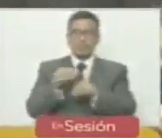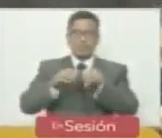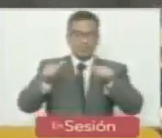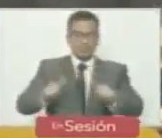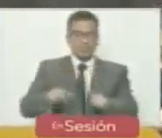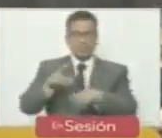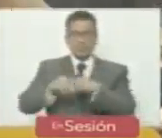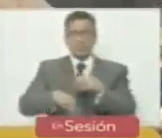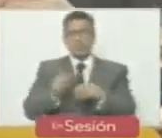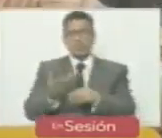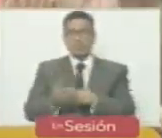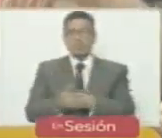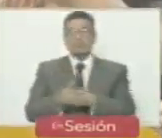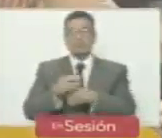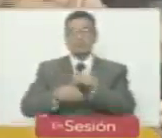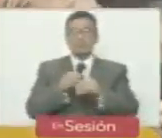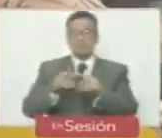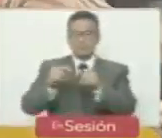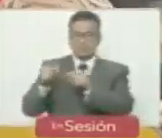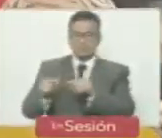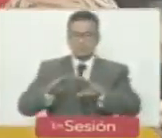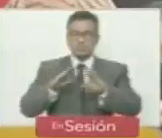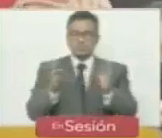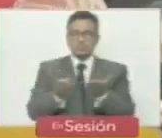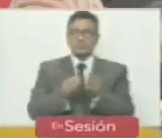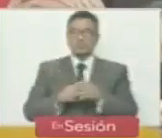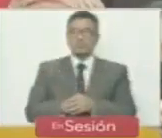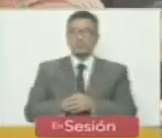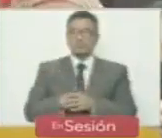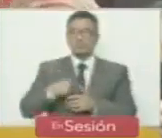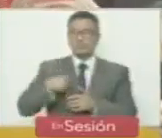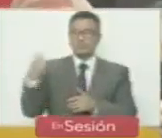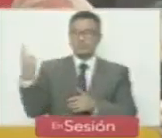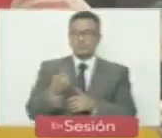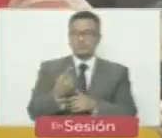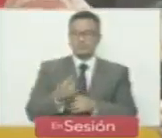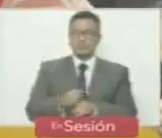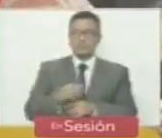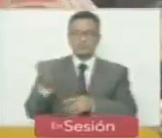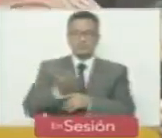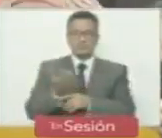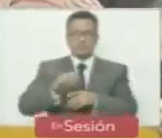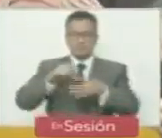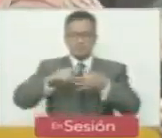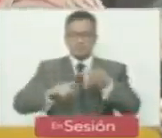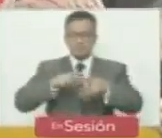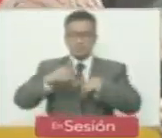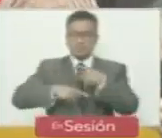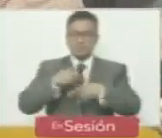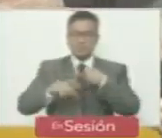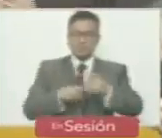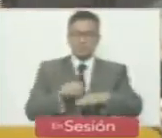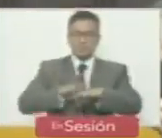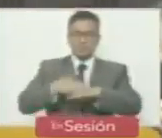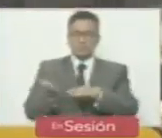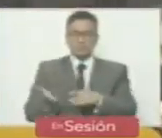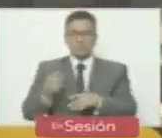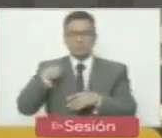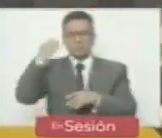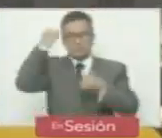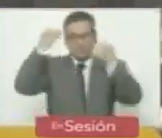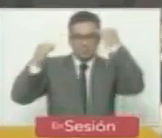que no se haga en el marco de una economía mundial que hoy está afectada en su cadena productiva porque se le ocurrió a